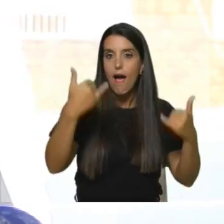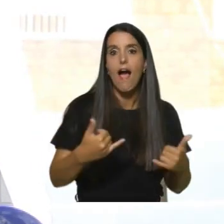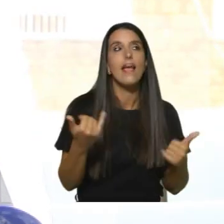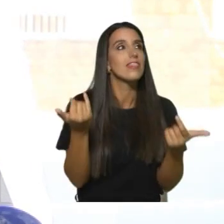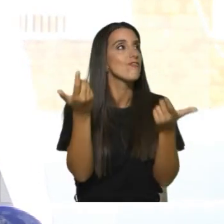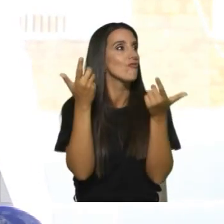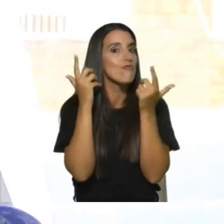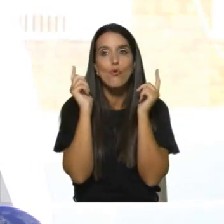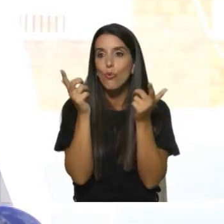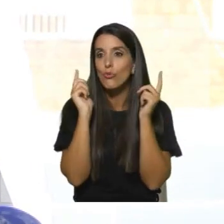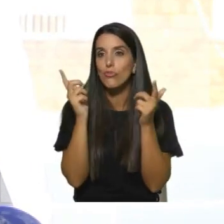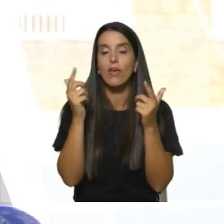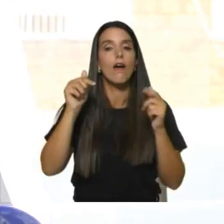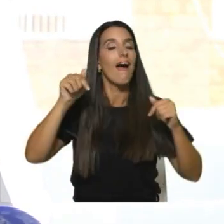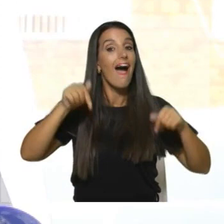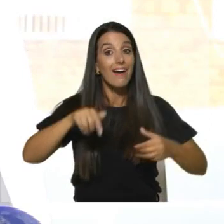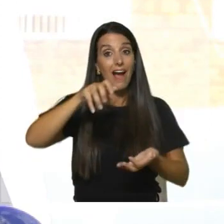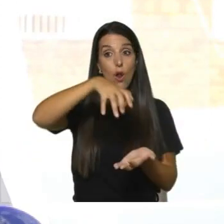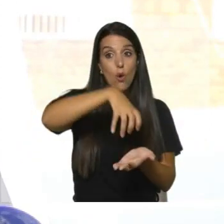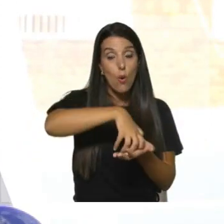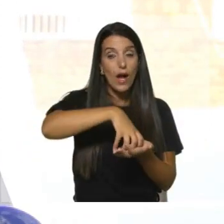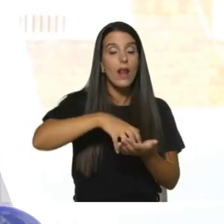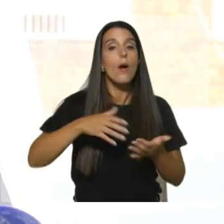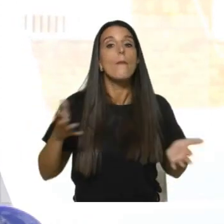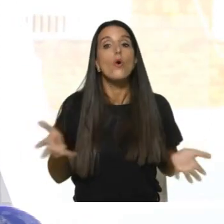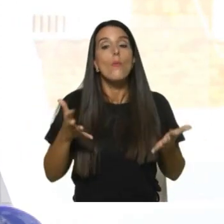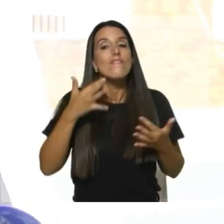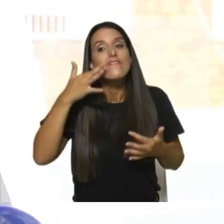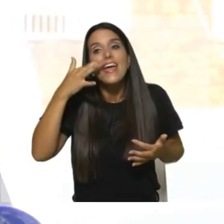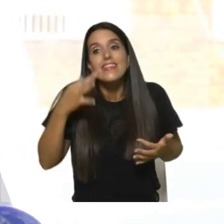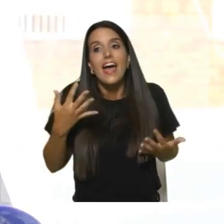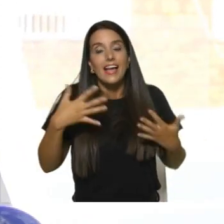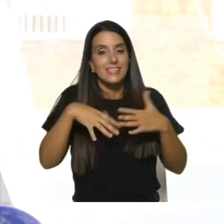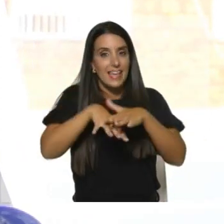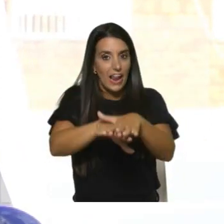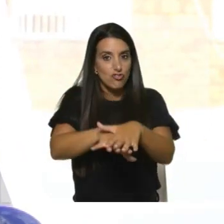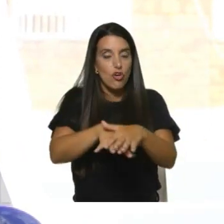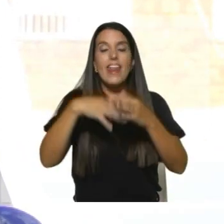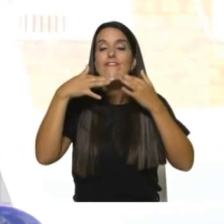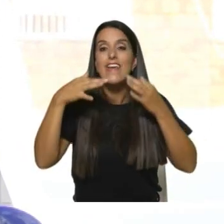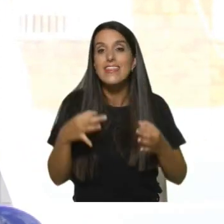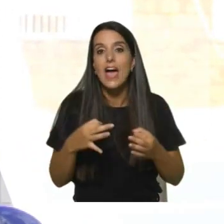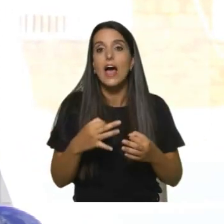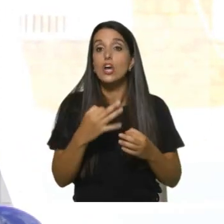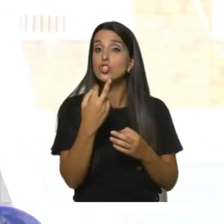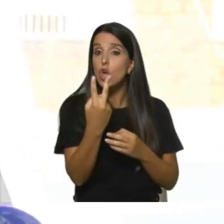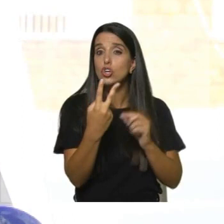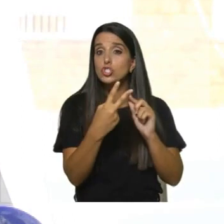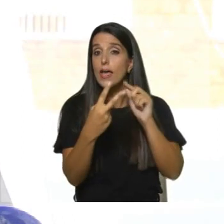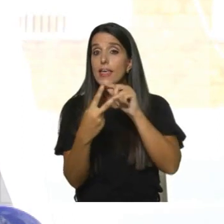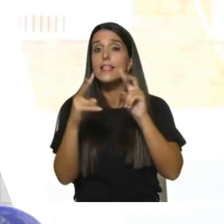disfrute. Aquí se promueve la verdadera integración sobre dos ejes que para nosotros